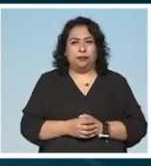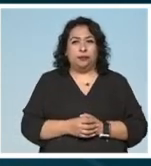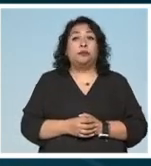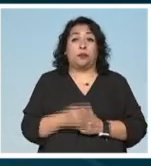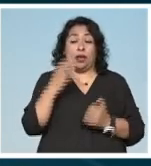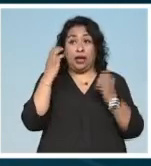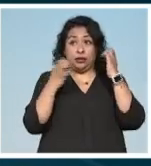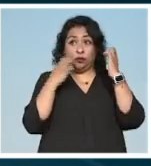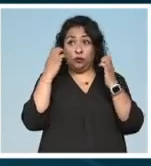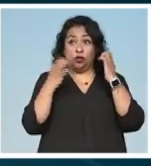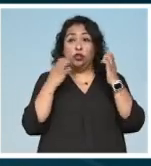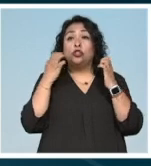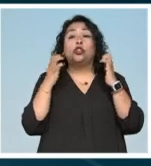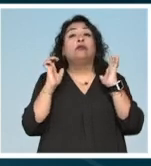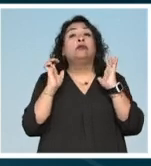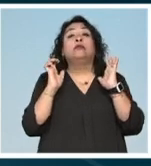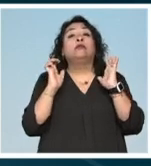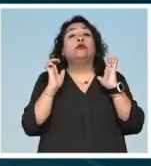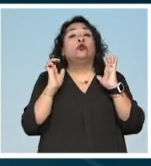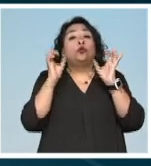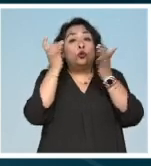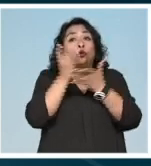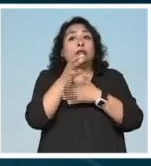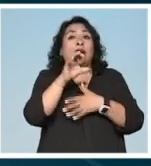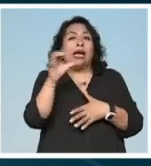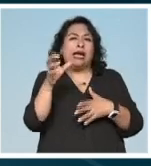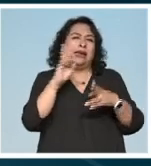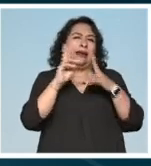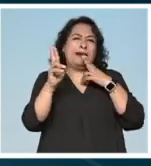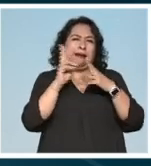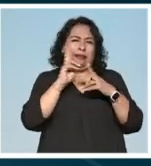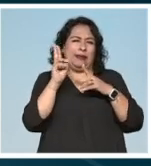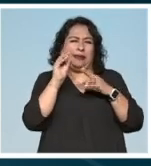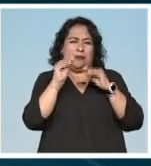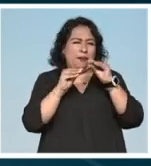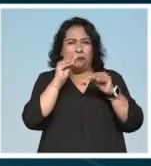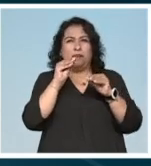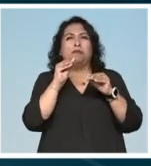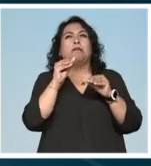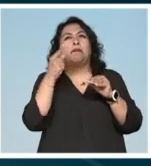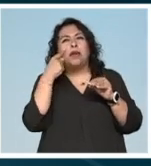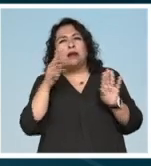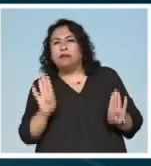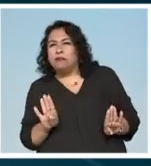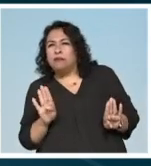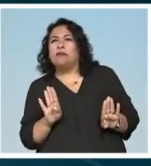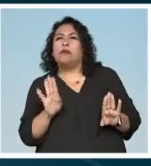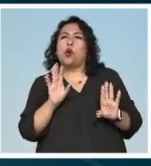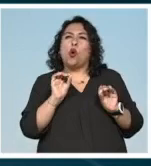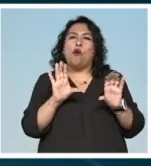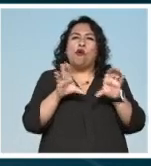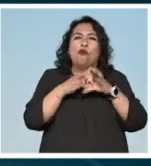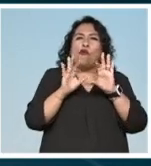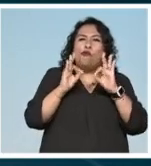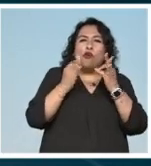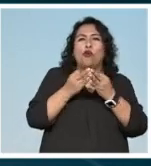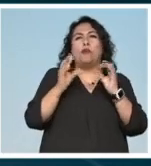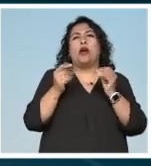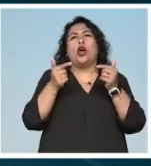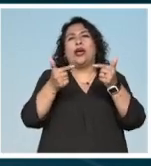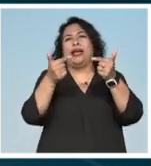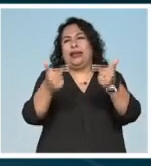La exposición no parte específicamente de una narrativa historiográfica que apele a estilos, corrientes estéticas o